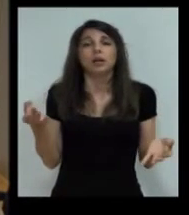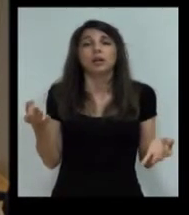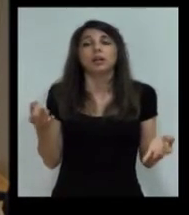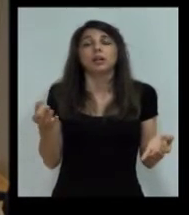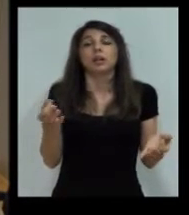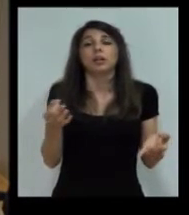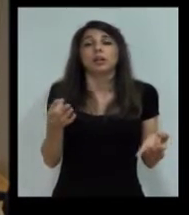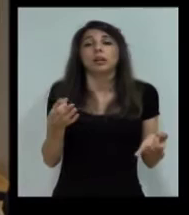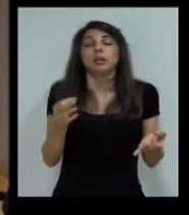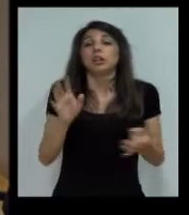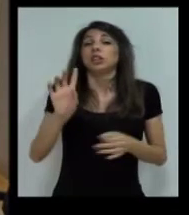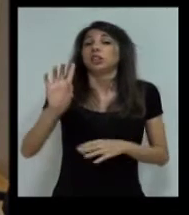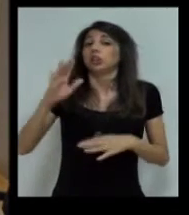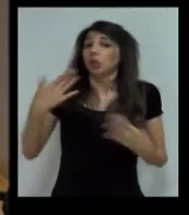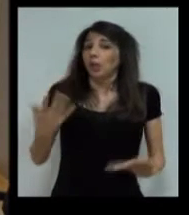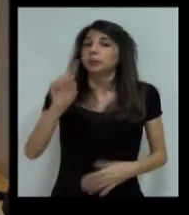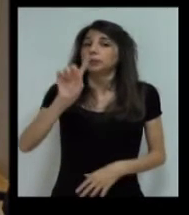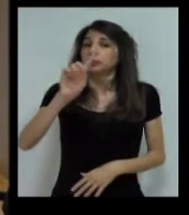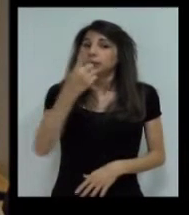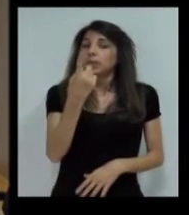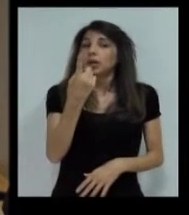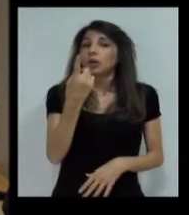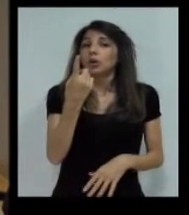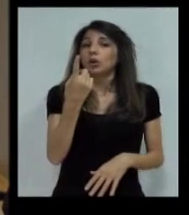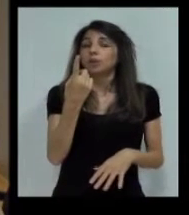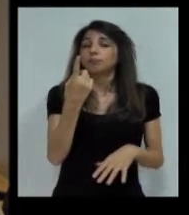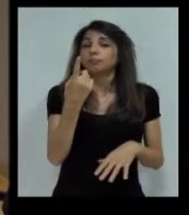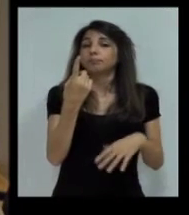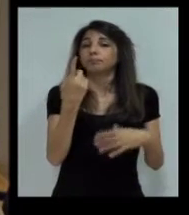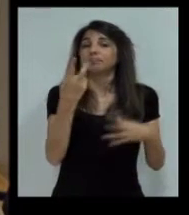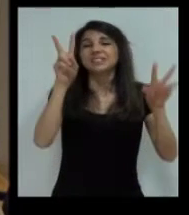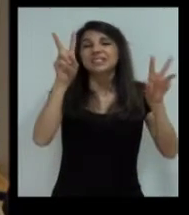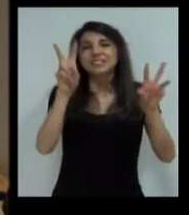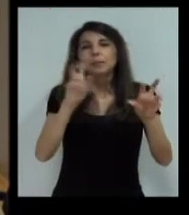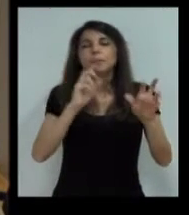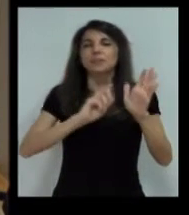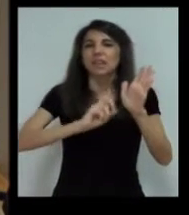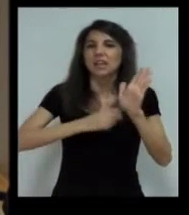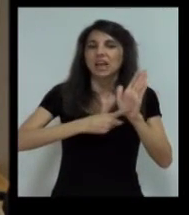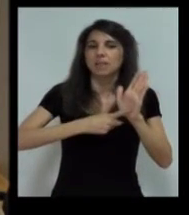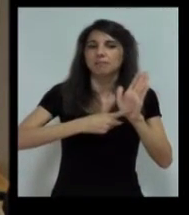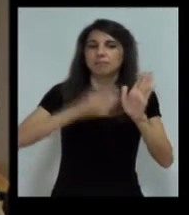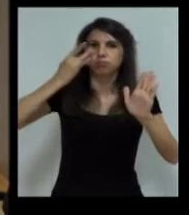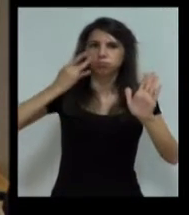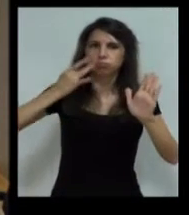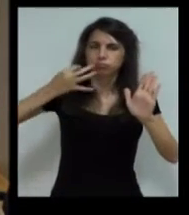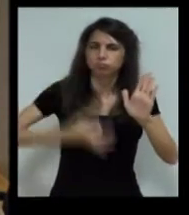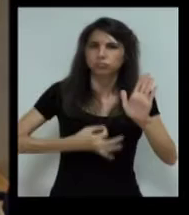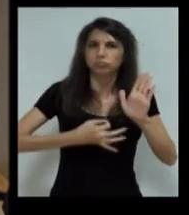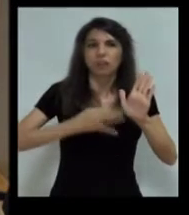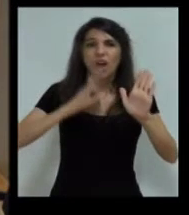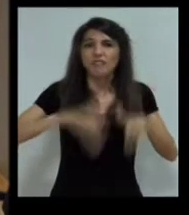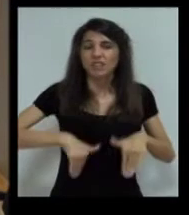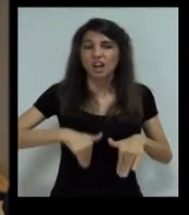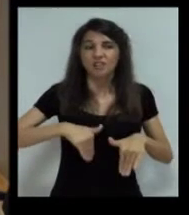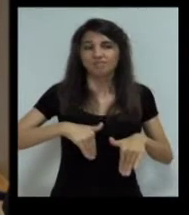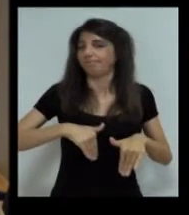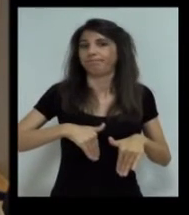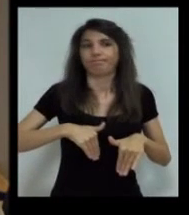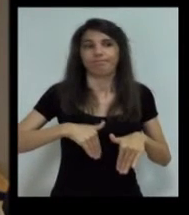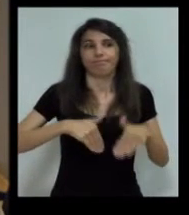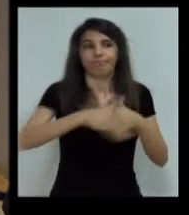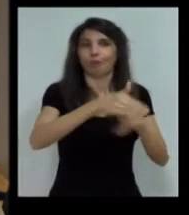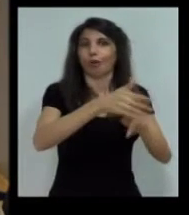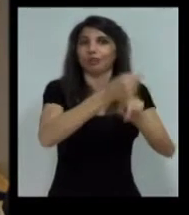Entonces, por un lado estaría la parte de que la ley pura y dura no llega a ningún sitio y no es bueno, ¿no?